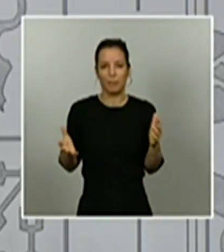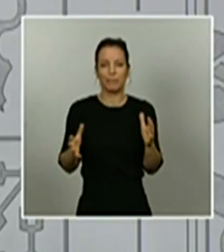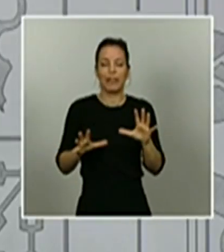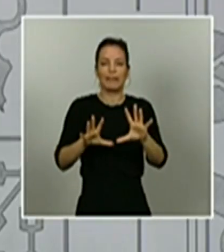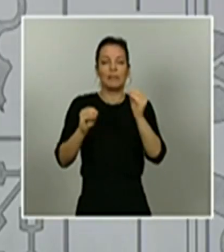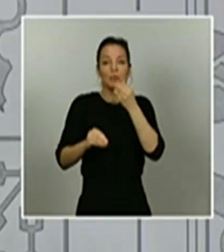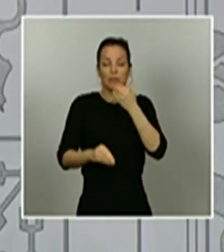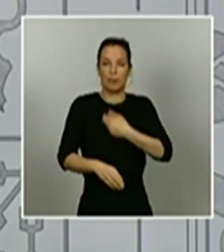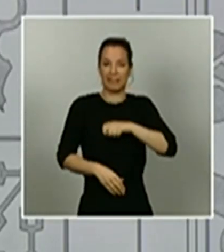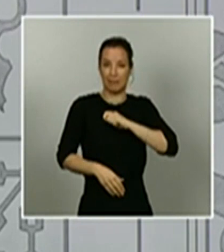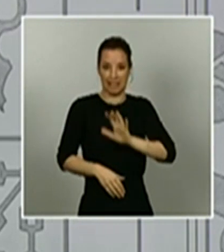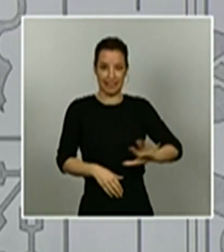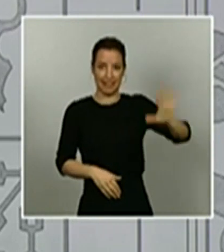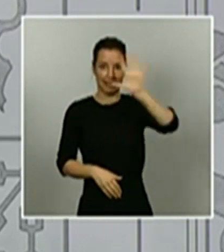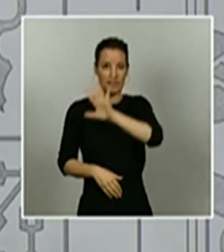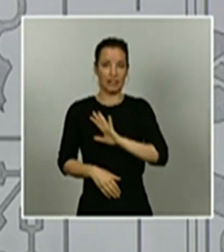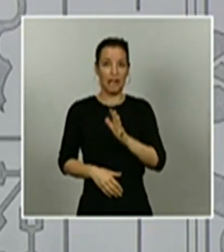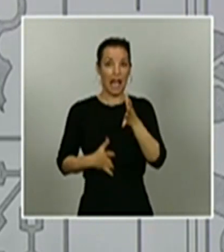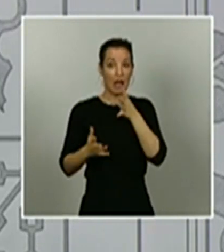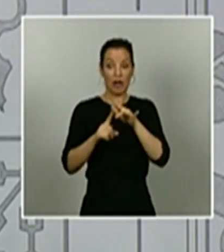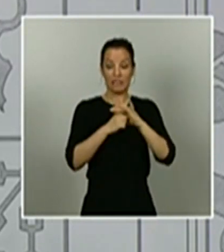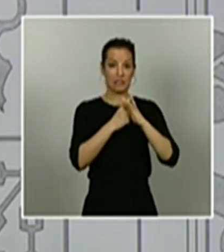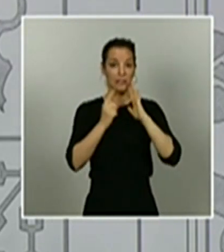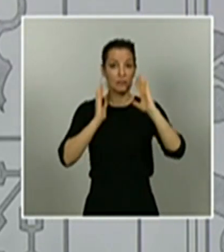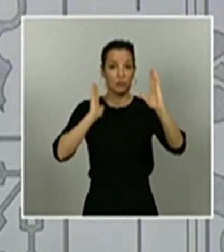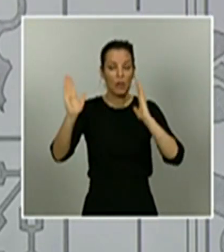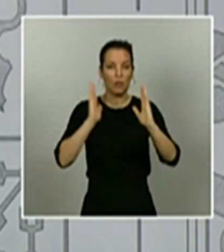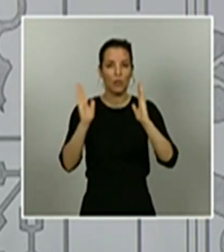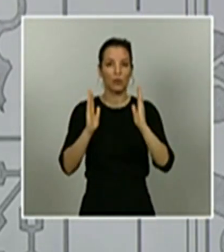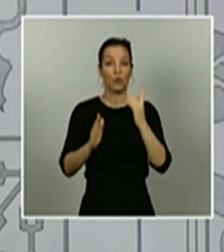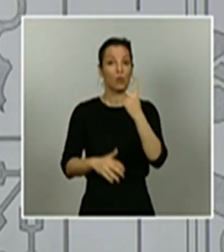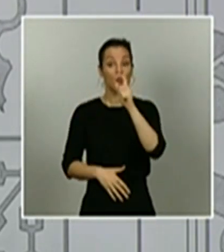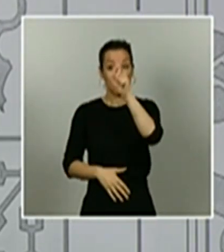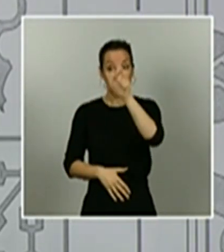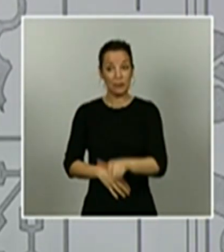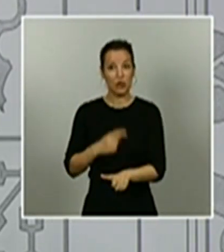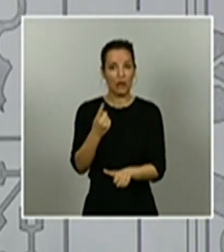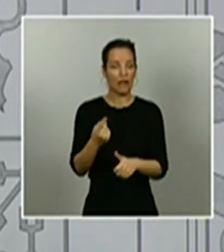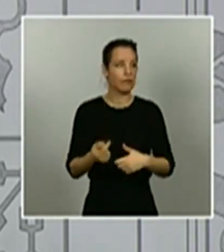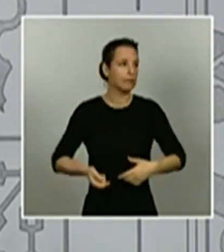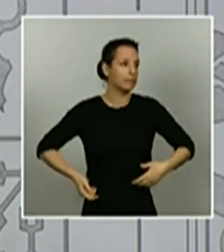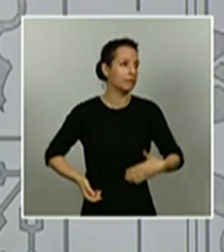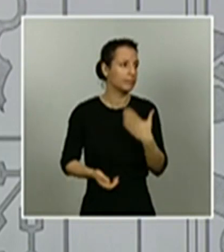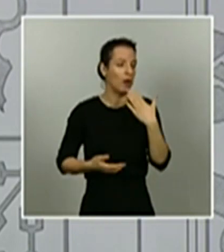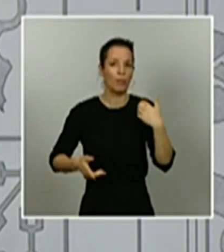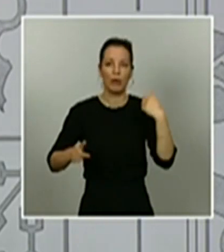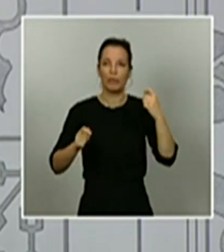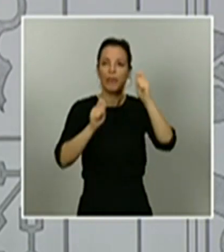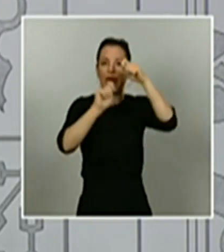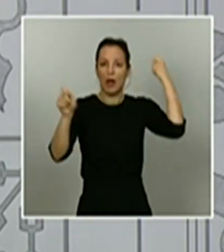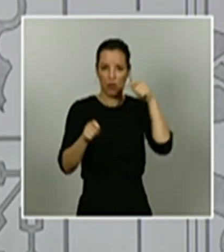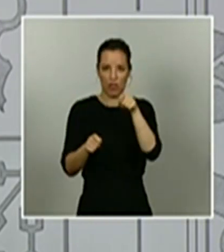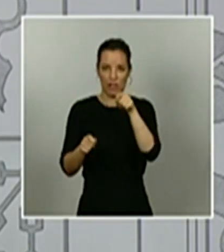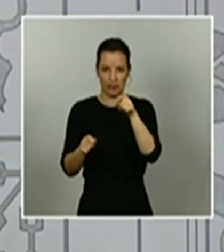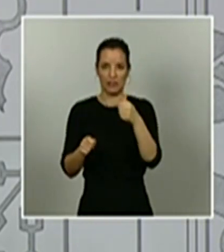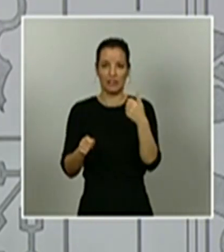estamos en una situación en la que una persona de, por ejemplo, Zaragoza, no puede ir a su